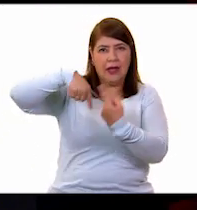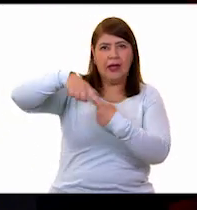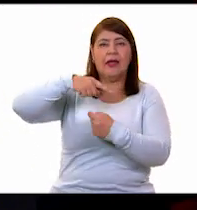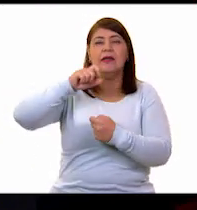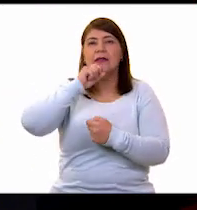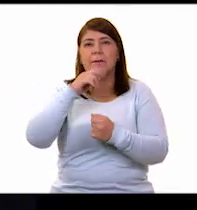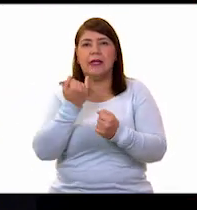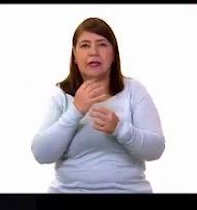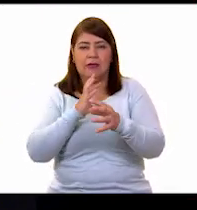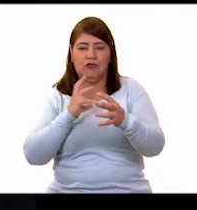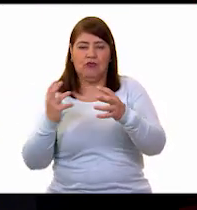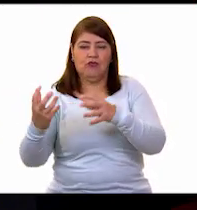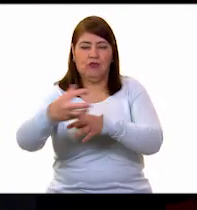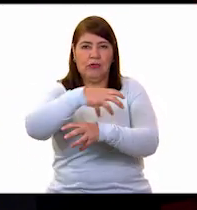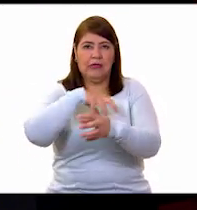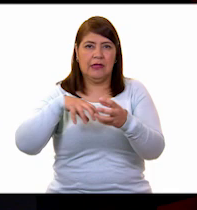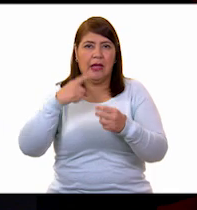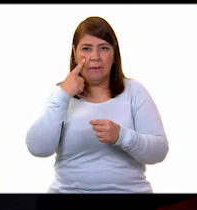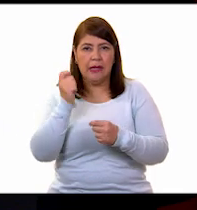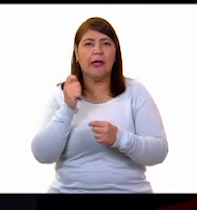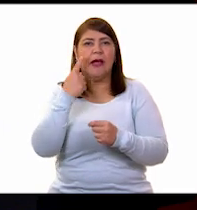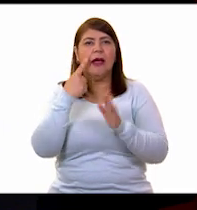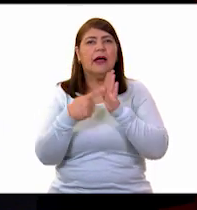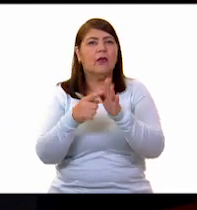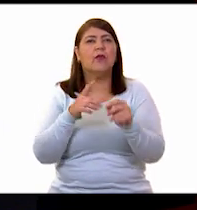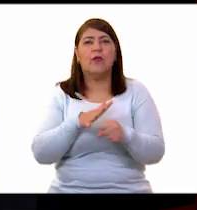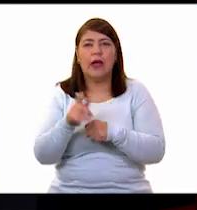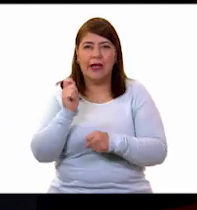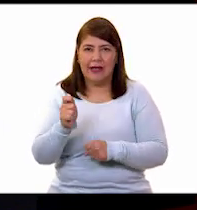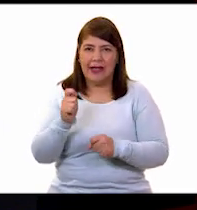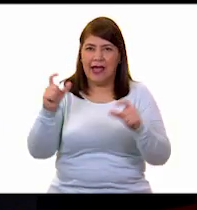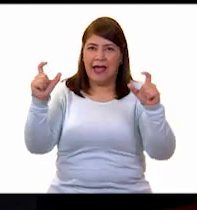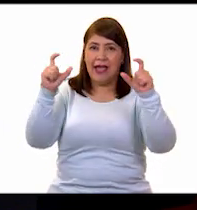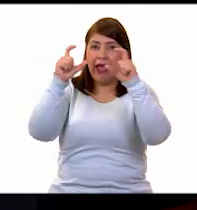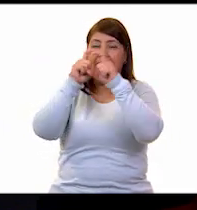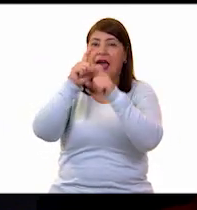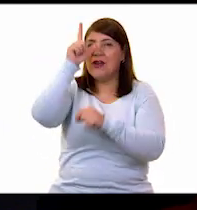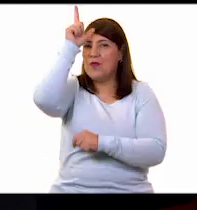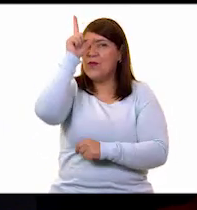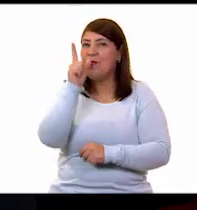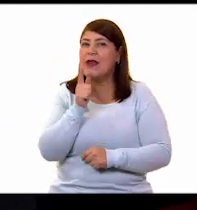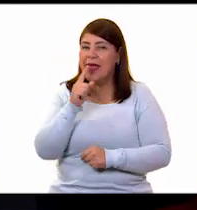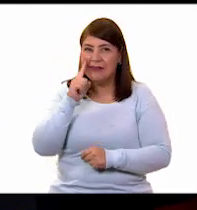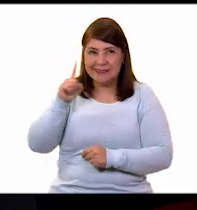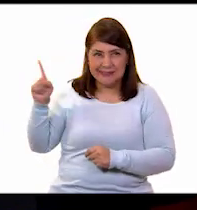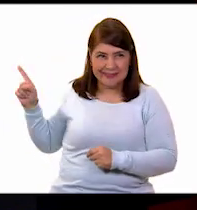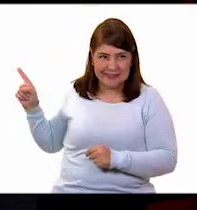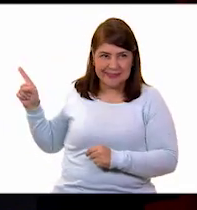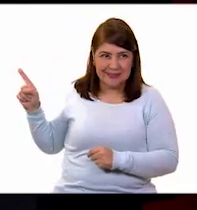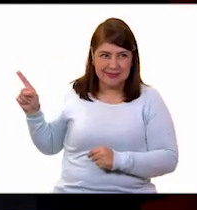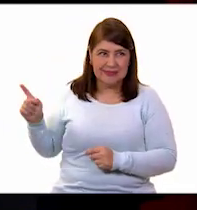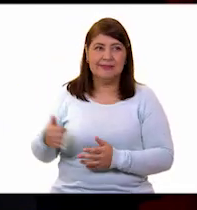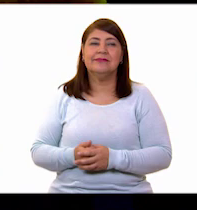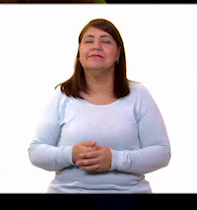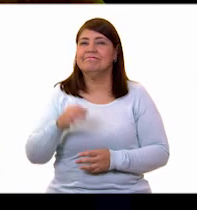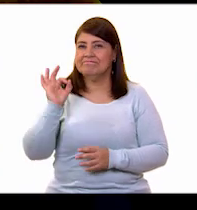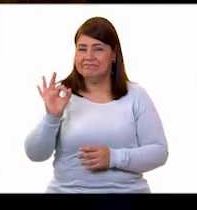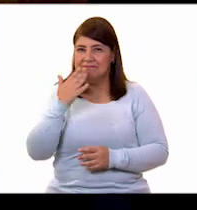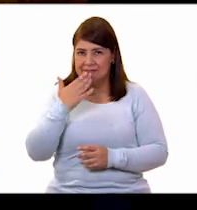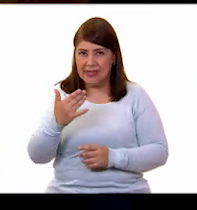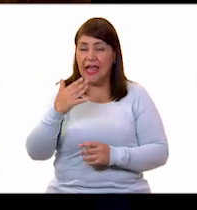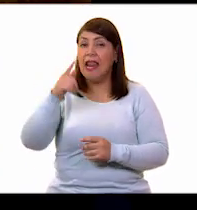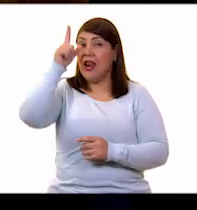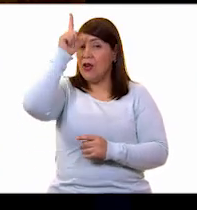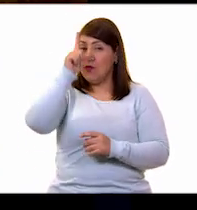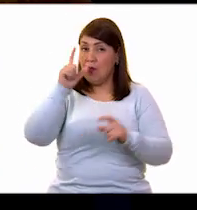¿qué crees que estamos representando, María? Yo sé. A ver, dime. ¡Un eclipse lunar! Exactamente. Y recordemos que el eclipse